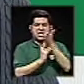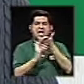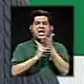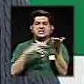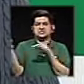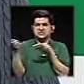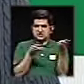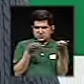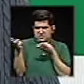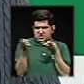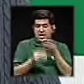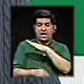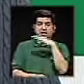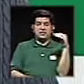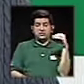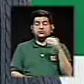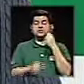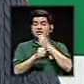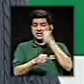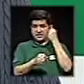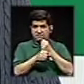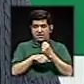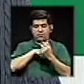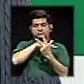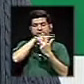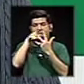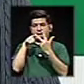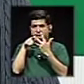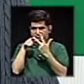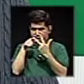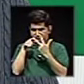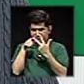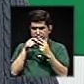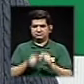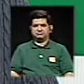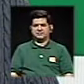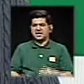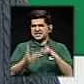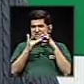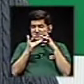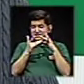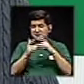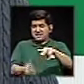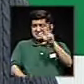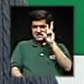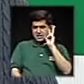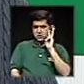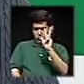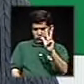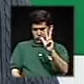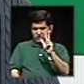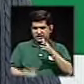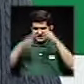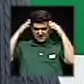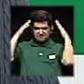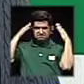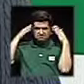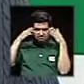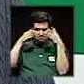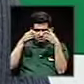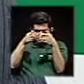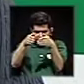mercados y en términos de empleo fundamentalmente en esos tres digamos se centró